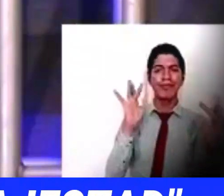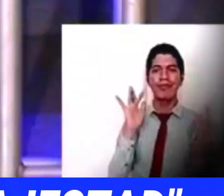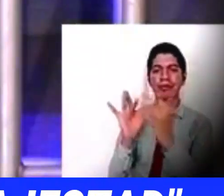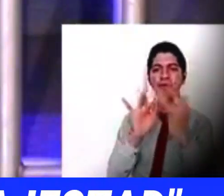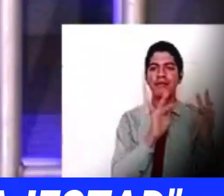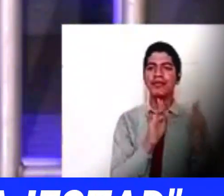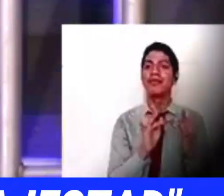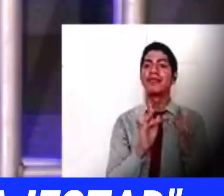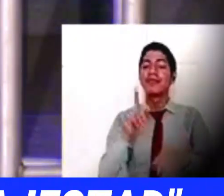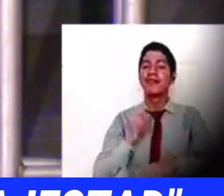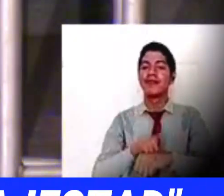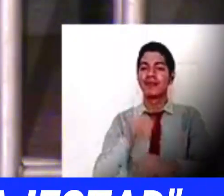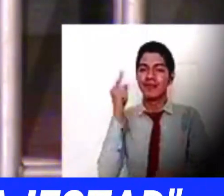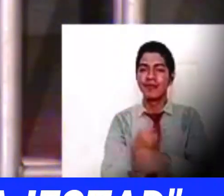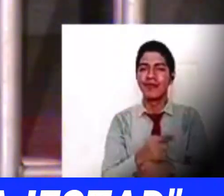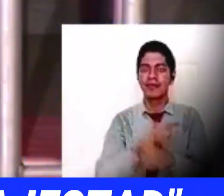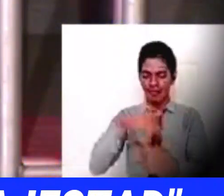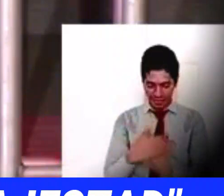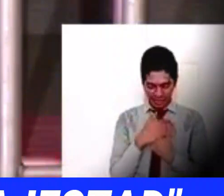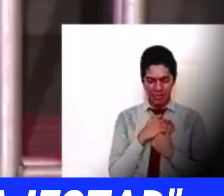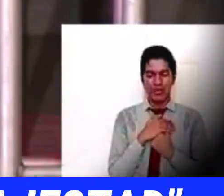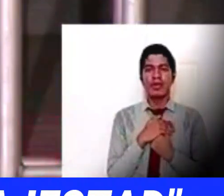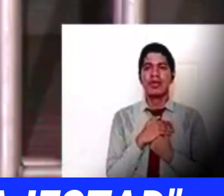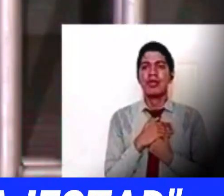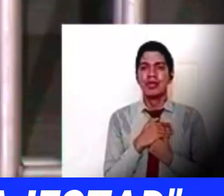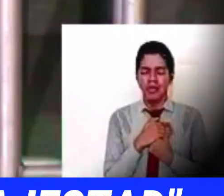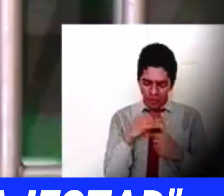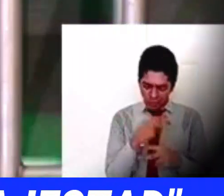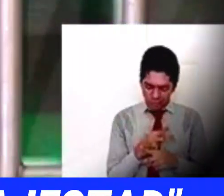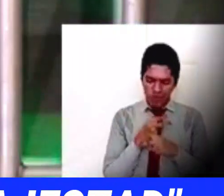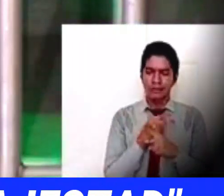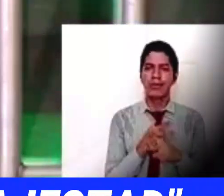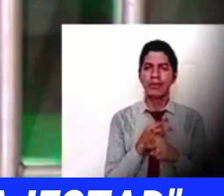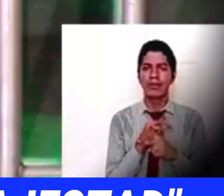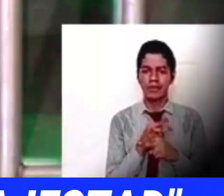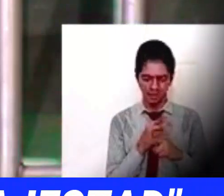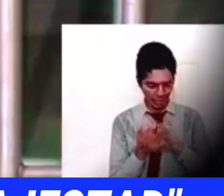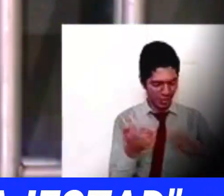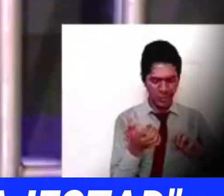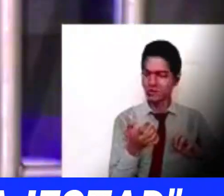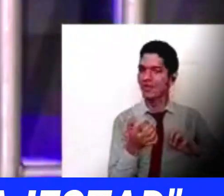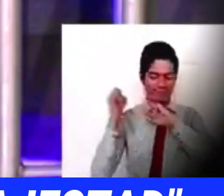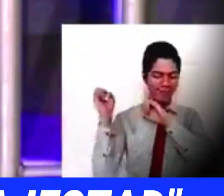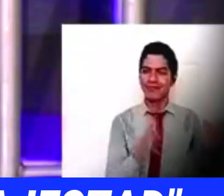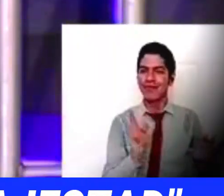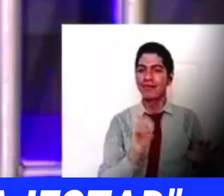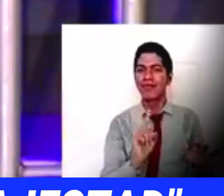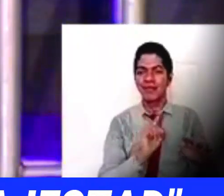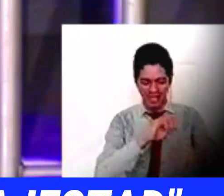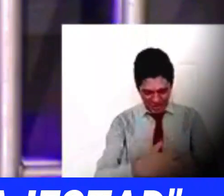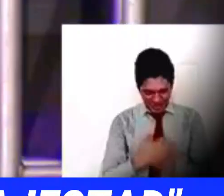retén. Cuida, no sueltes. Por favor, abraza. Abraza con desespero lo que Dios te ha